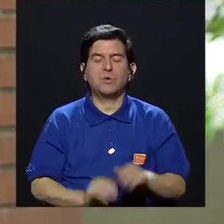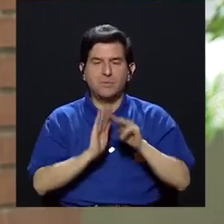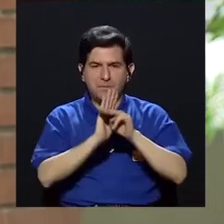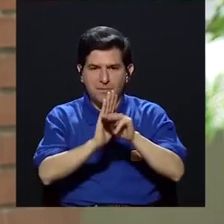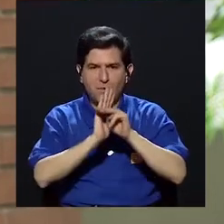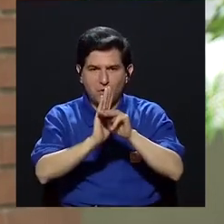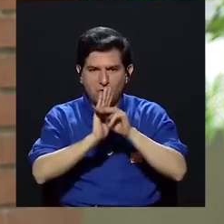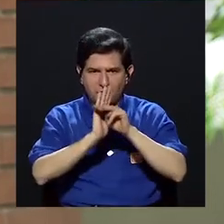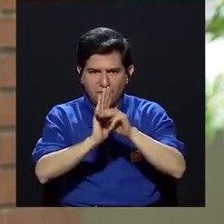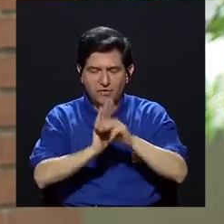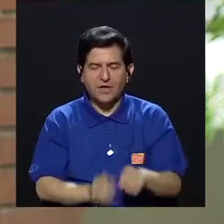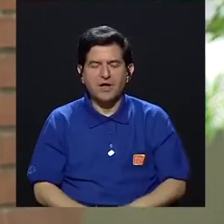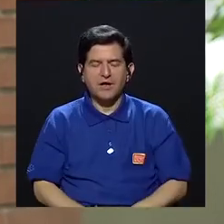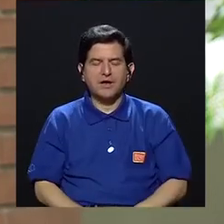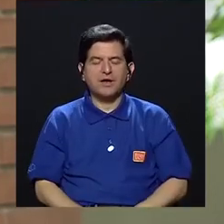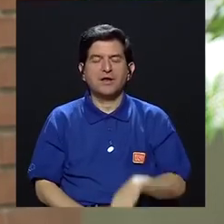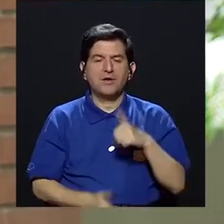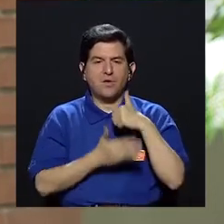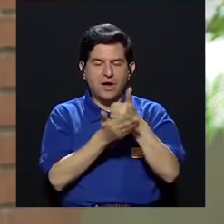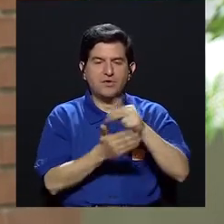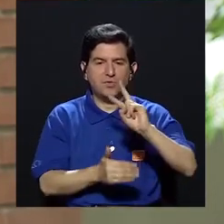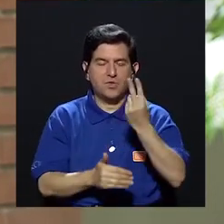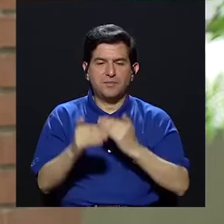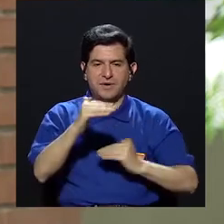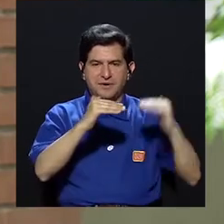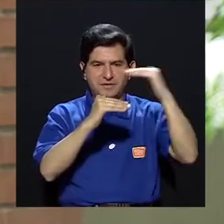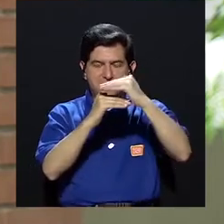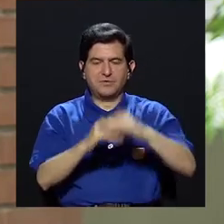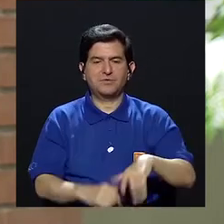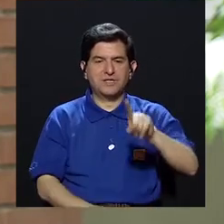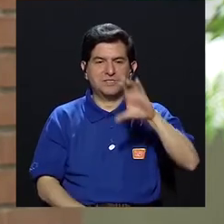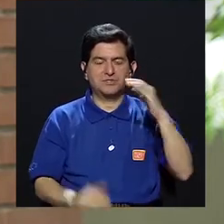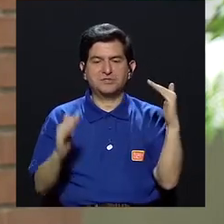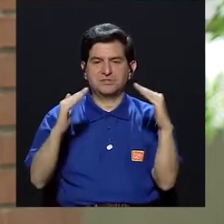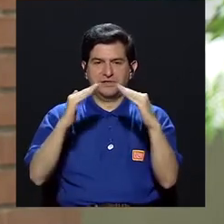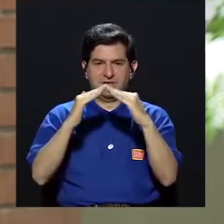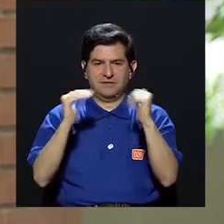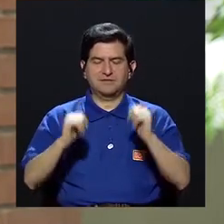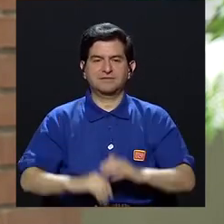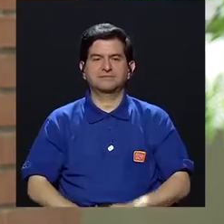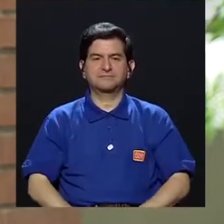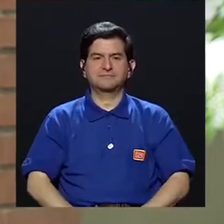la modalidad de bono de segunda planta, van a ser 100 viviendas,